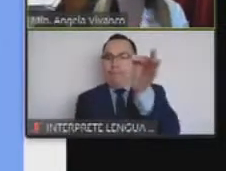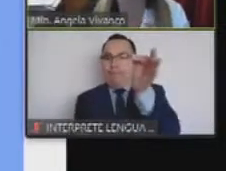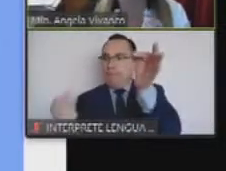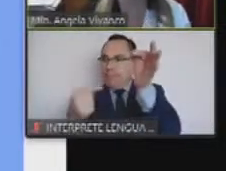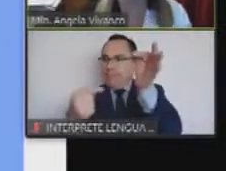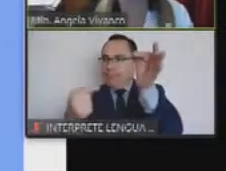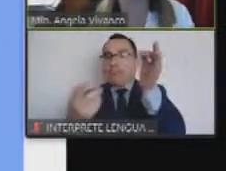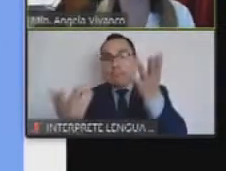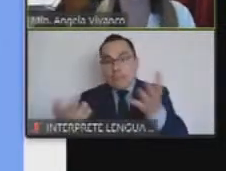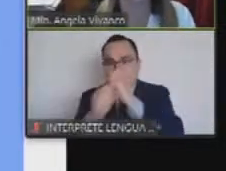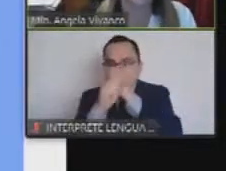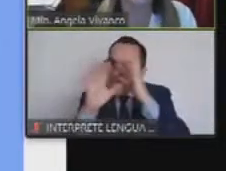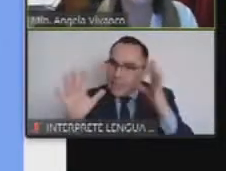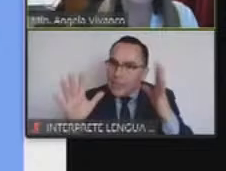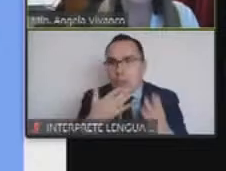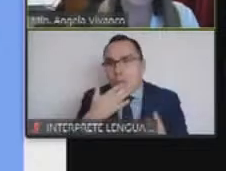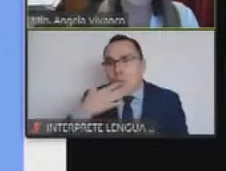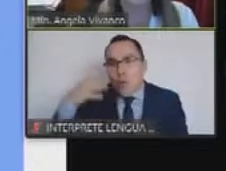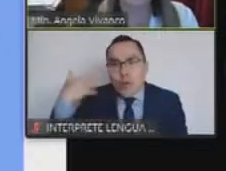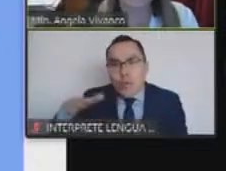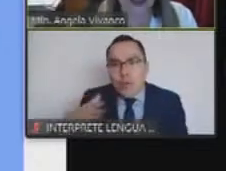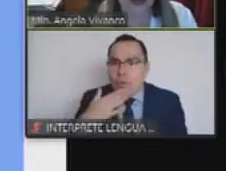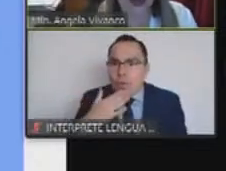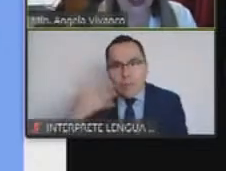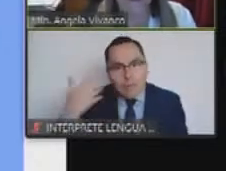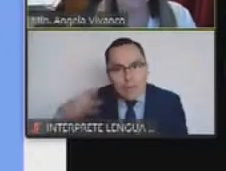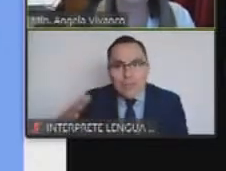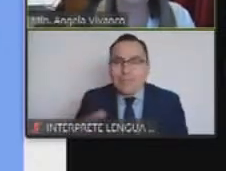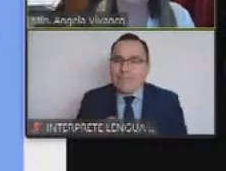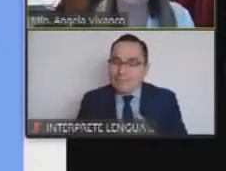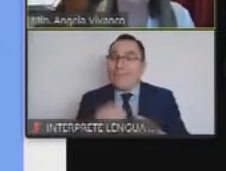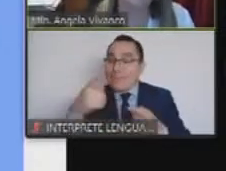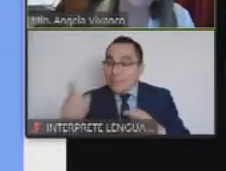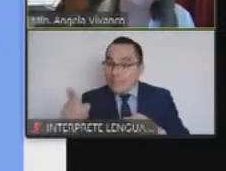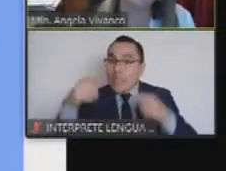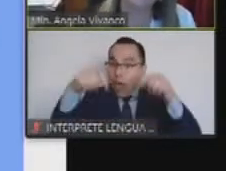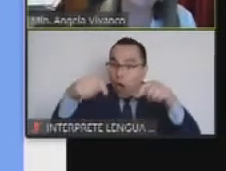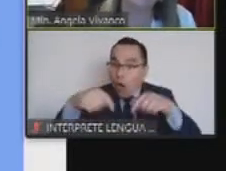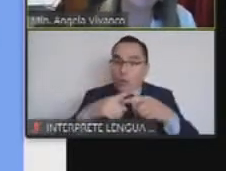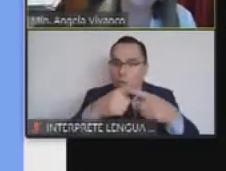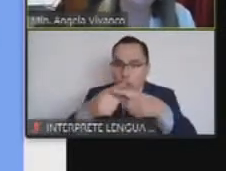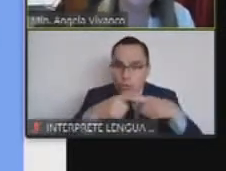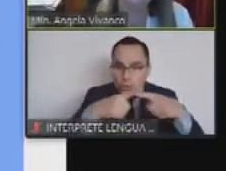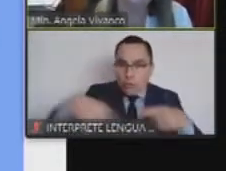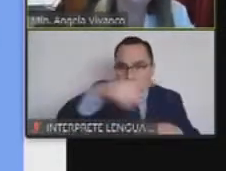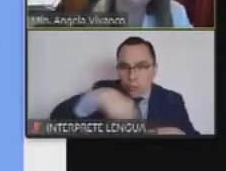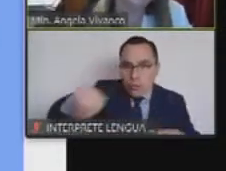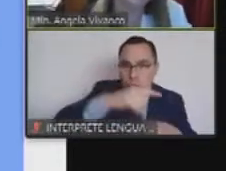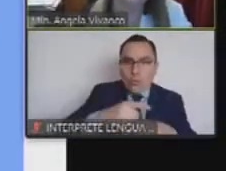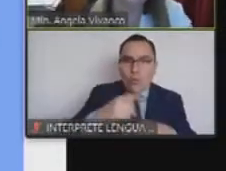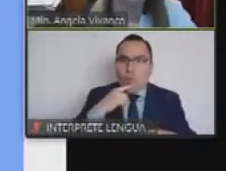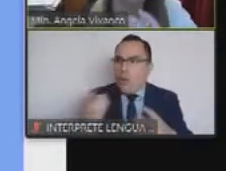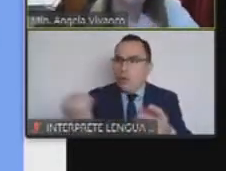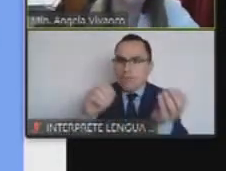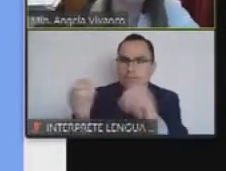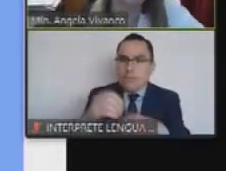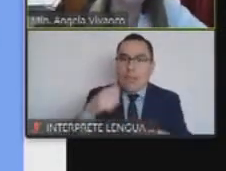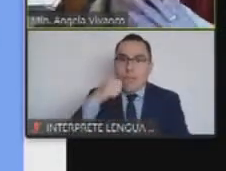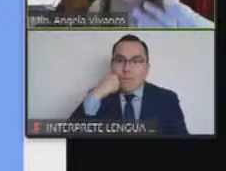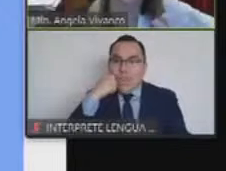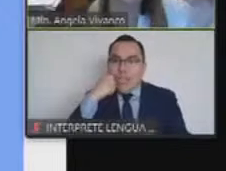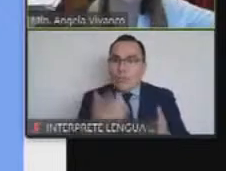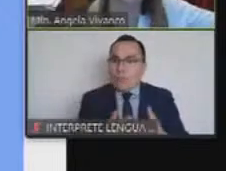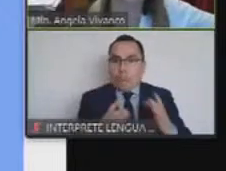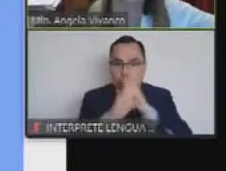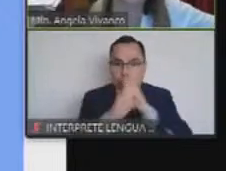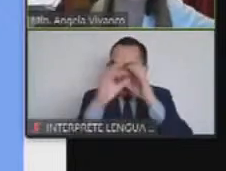que la transparencia es un concepto que se ha adaptado a elementos sociales viniendo, sin duda, de elementos físicos, ¿no es cierto? La